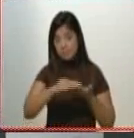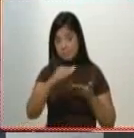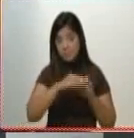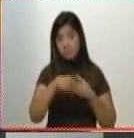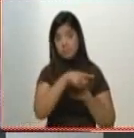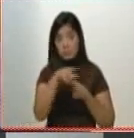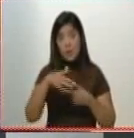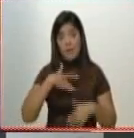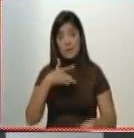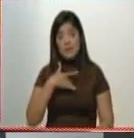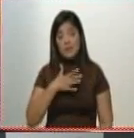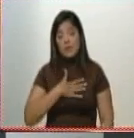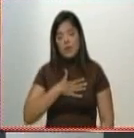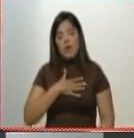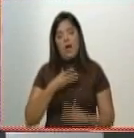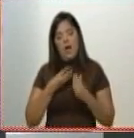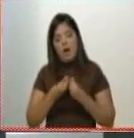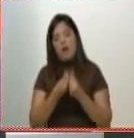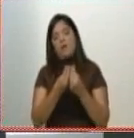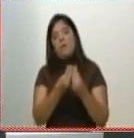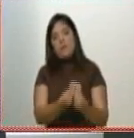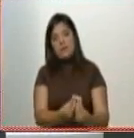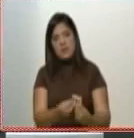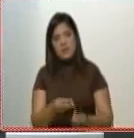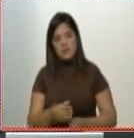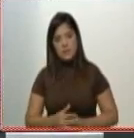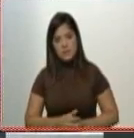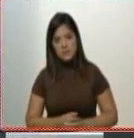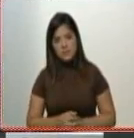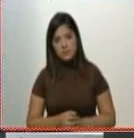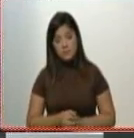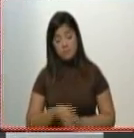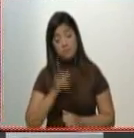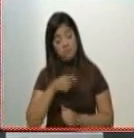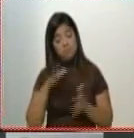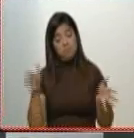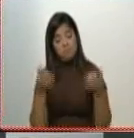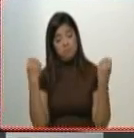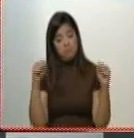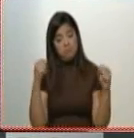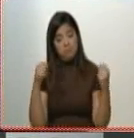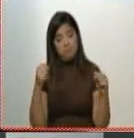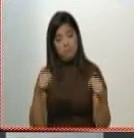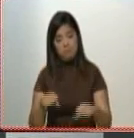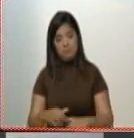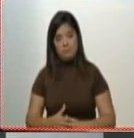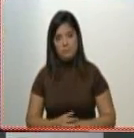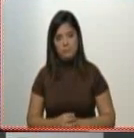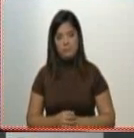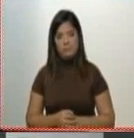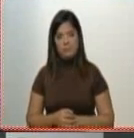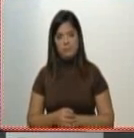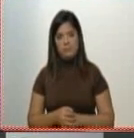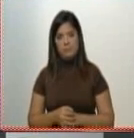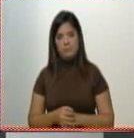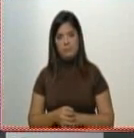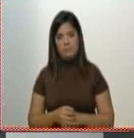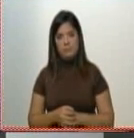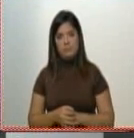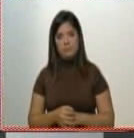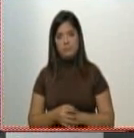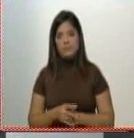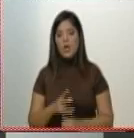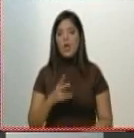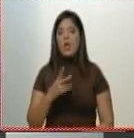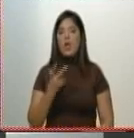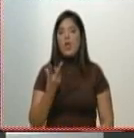que ustedes se sientan acompañados y estimulados mutuamente. Estimulados mutuamente, no solamente